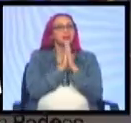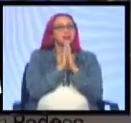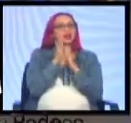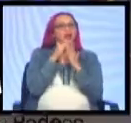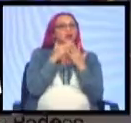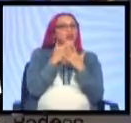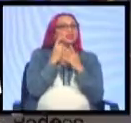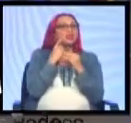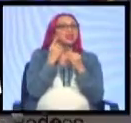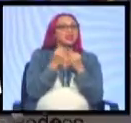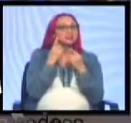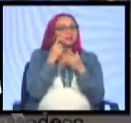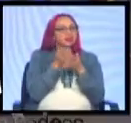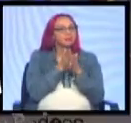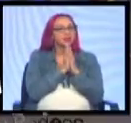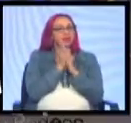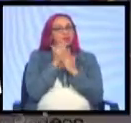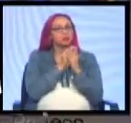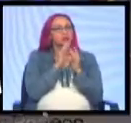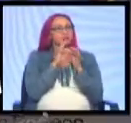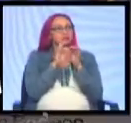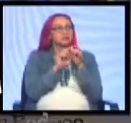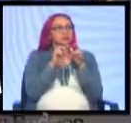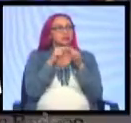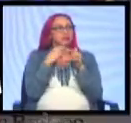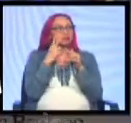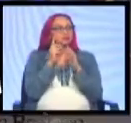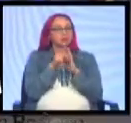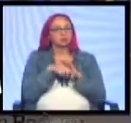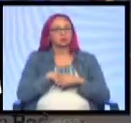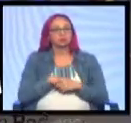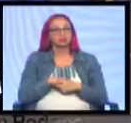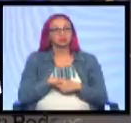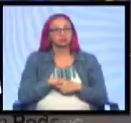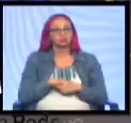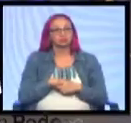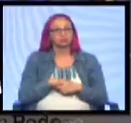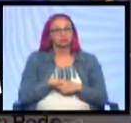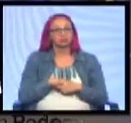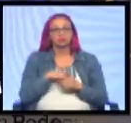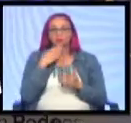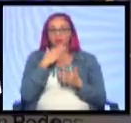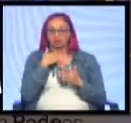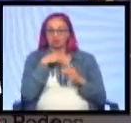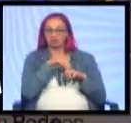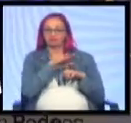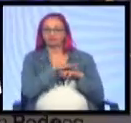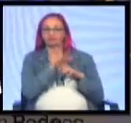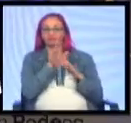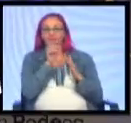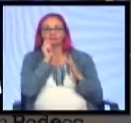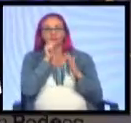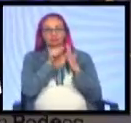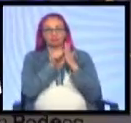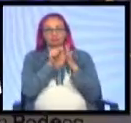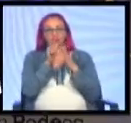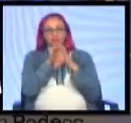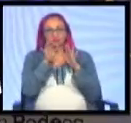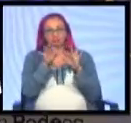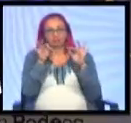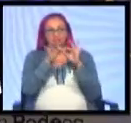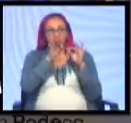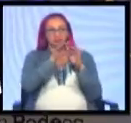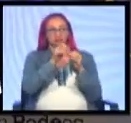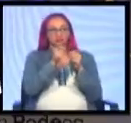dónde tienen que ir para solicitar los permisos respectivos? Y tengo solo 2 minutos. No, lo que tienen que hacer es enviar una nota. Eso es muy importante, sí, que lo